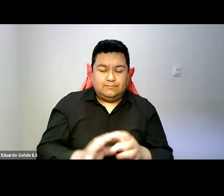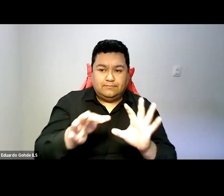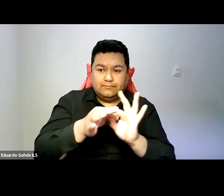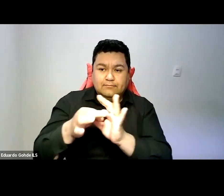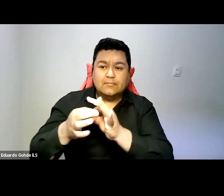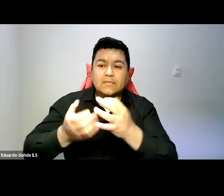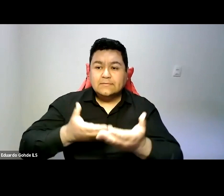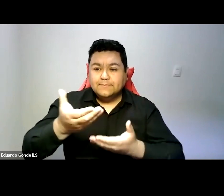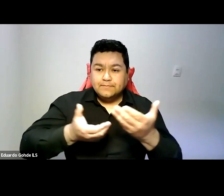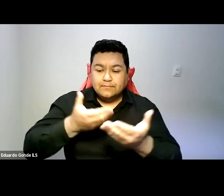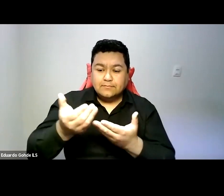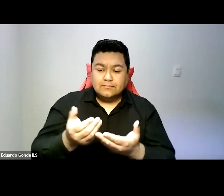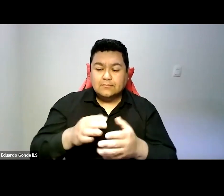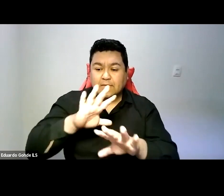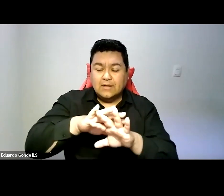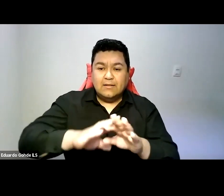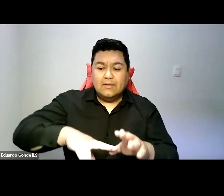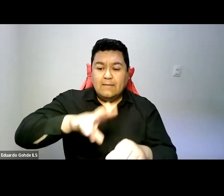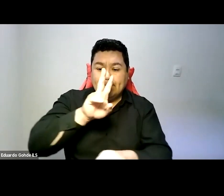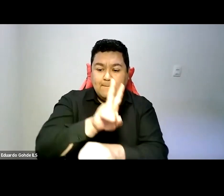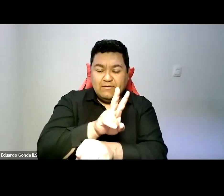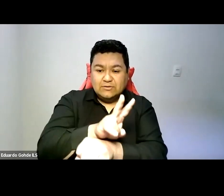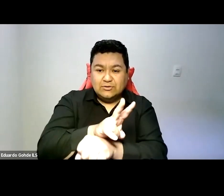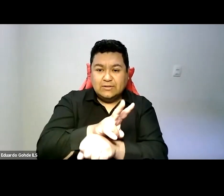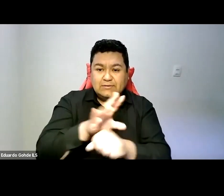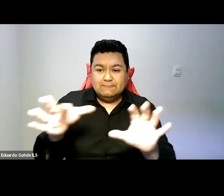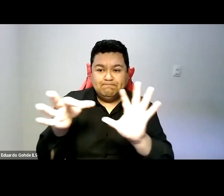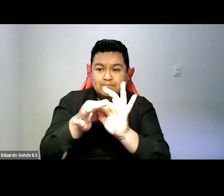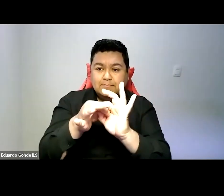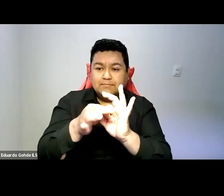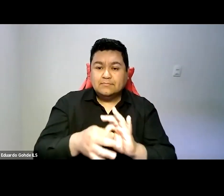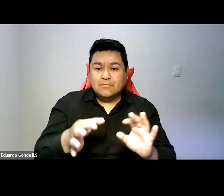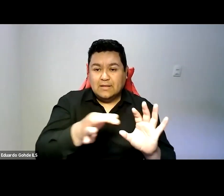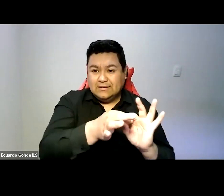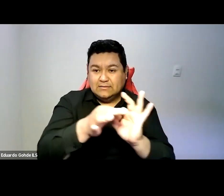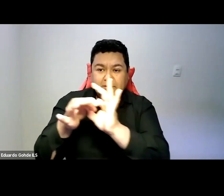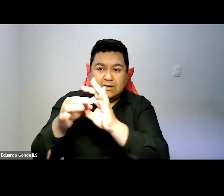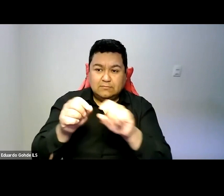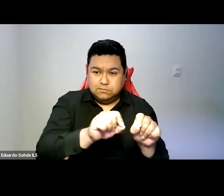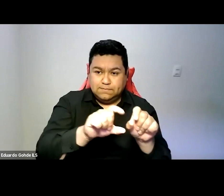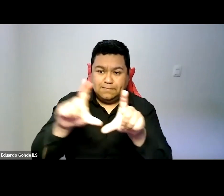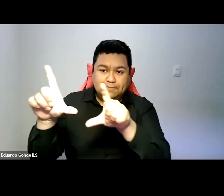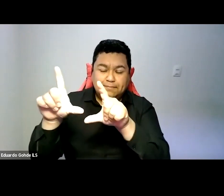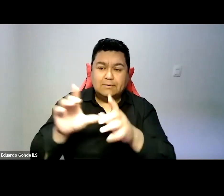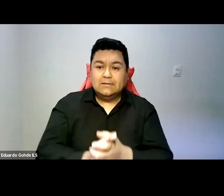que esta red de profesores de ciencias siga creciendo, no solo en los distintos